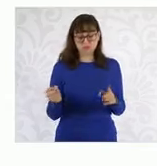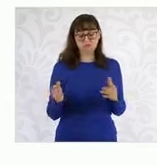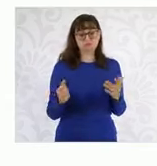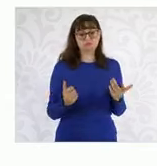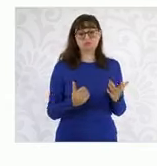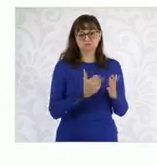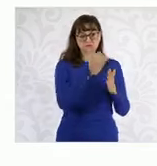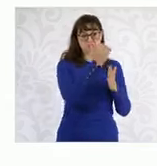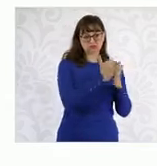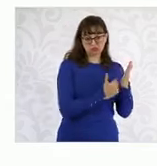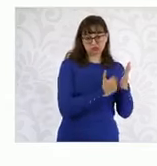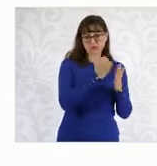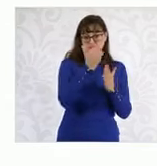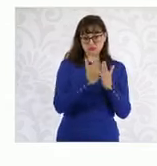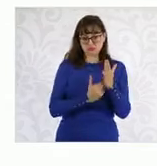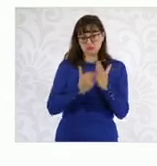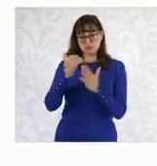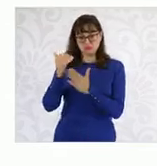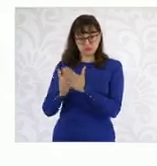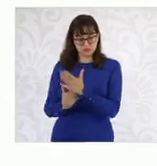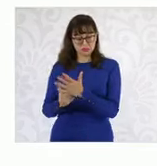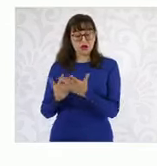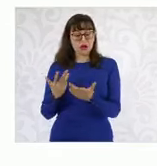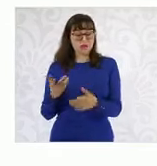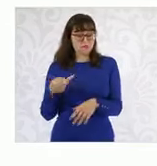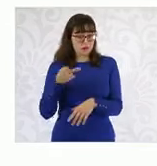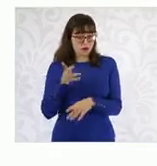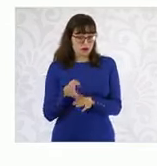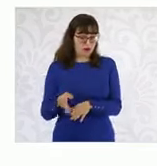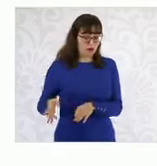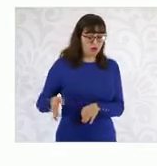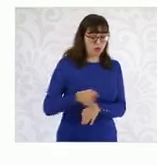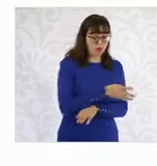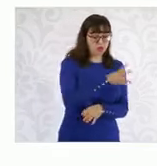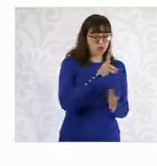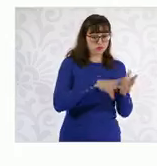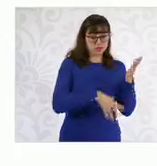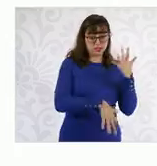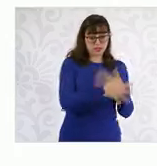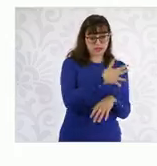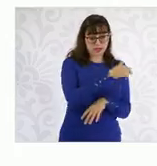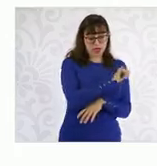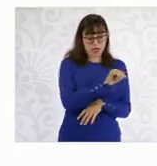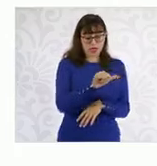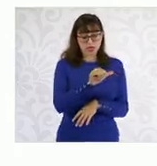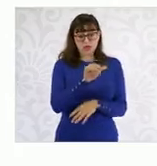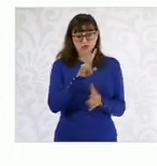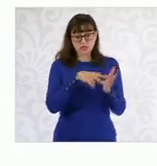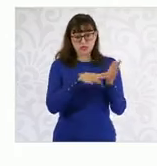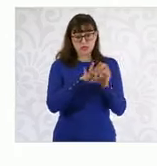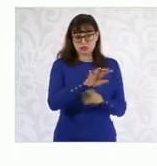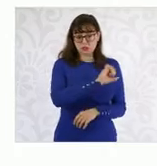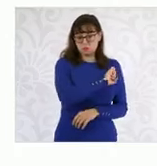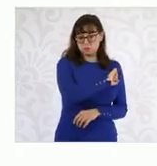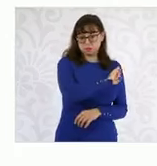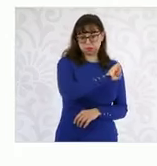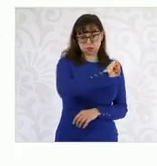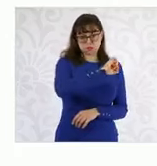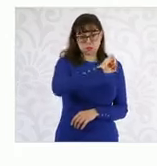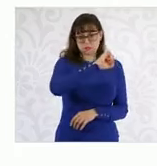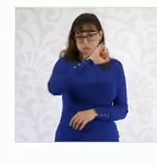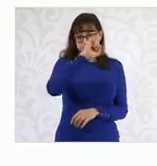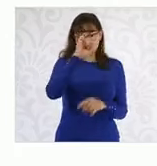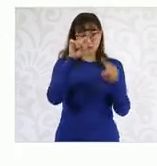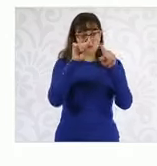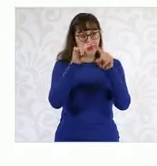casa habitación, todos iban en incremento en el periodo 2015-2018 y todos actualmente desde